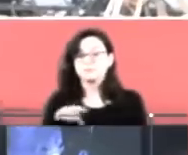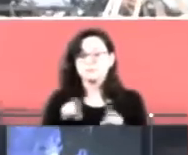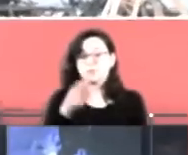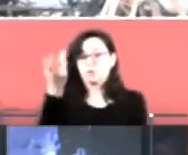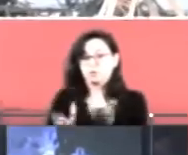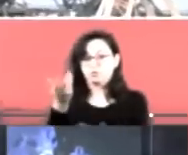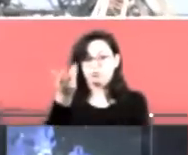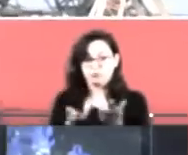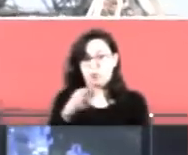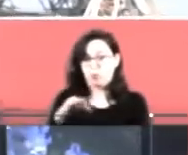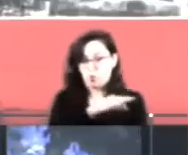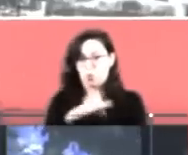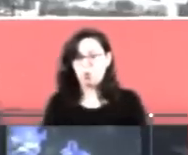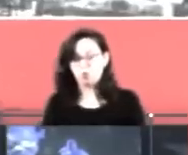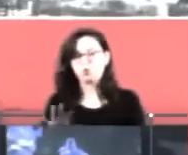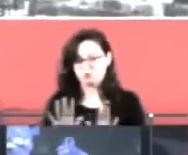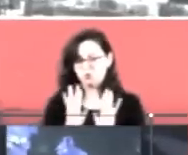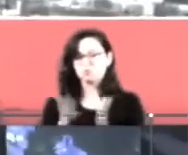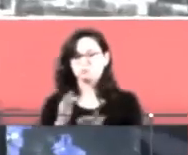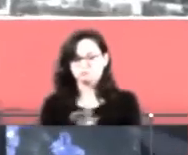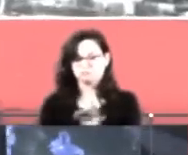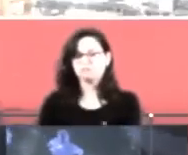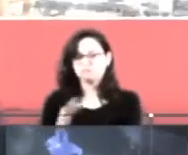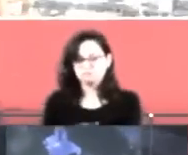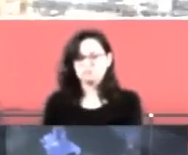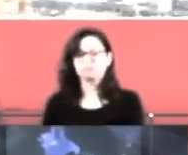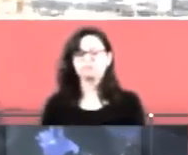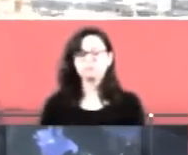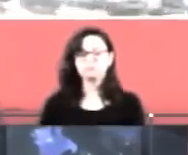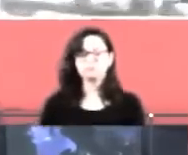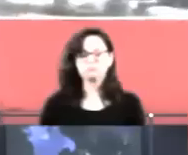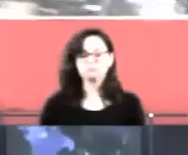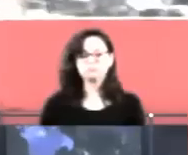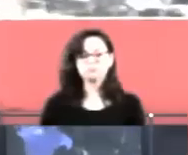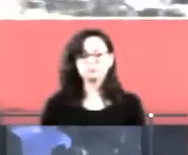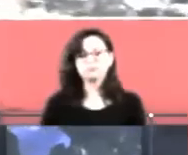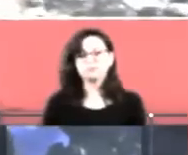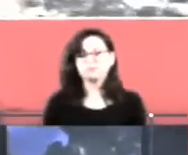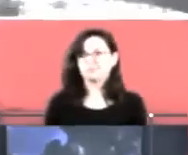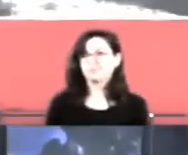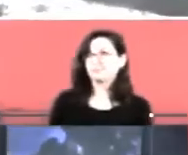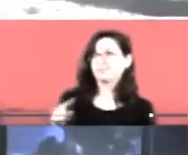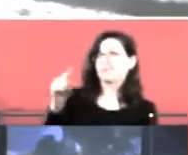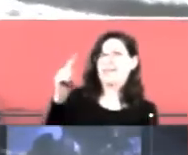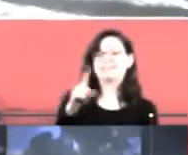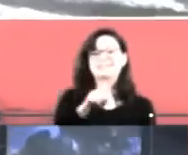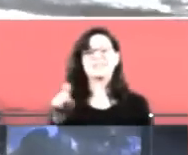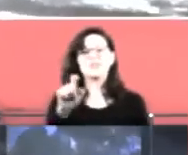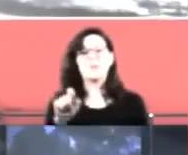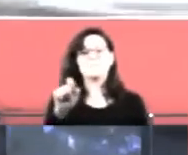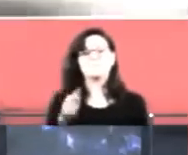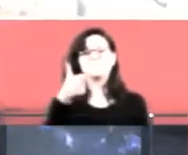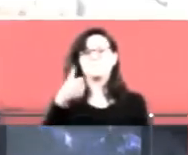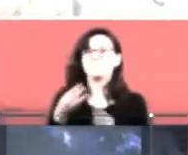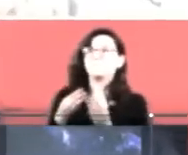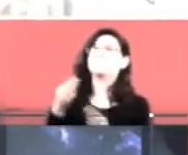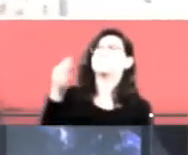en la Ciudad de México, en Puebla. Esto tuvo, pues, ha tenido un dinamismo en toda la República. Ahora,